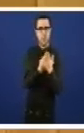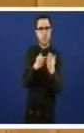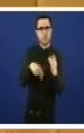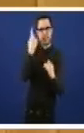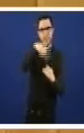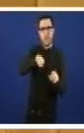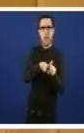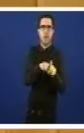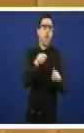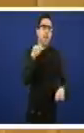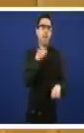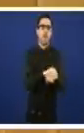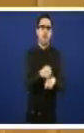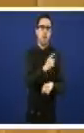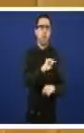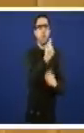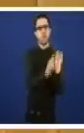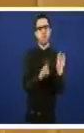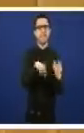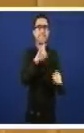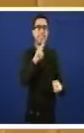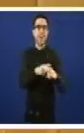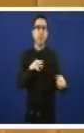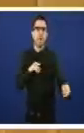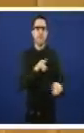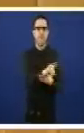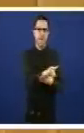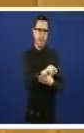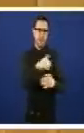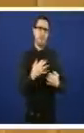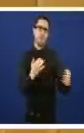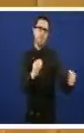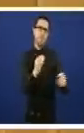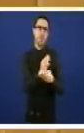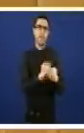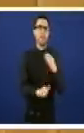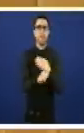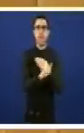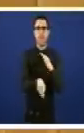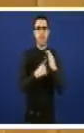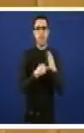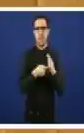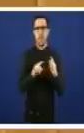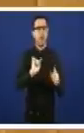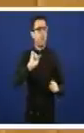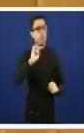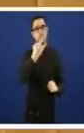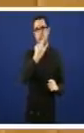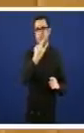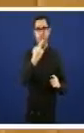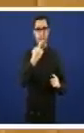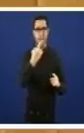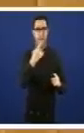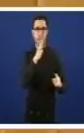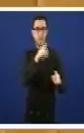Eso chamase fraude de lei e engaño ao Parlamento. Primeira cousa que deve motivar a retirada por o procedimento de